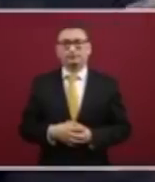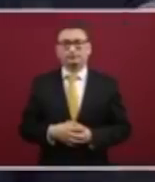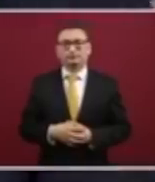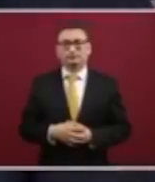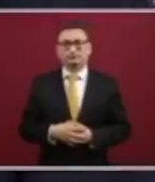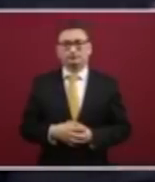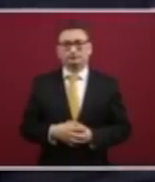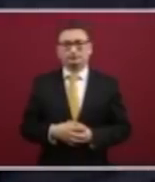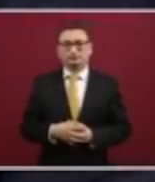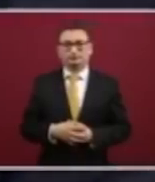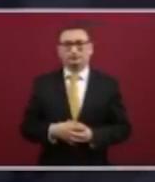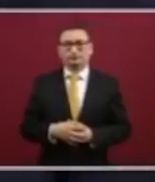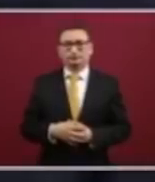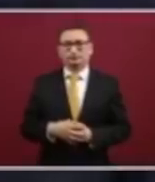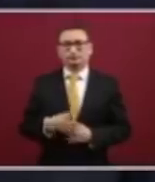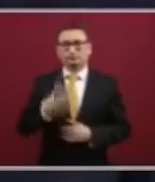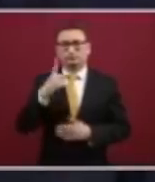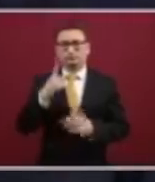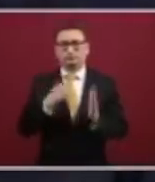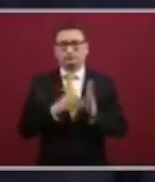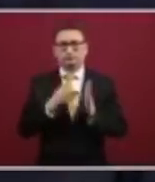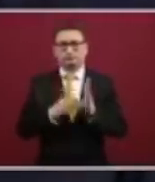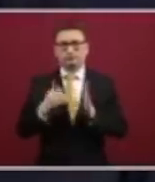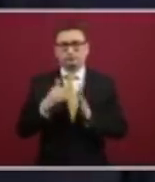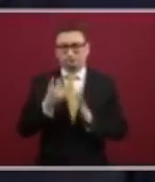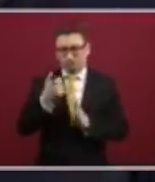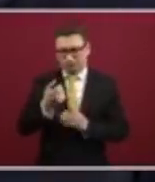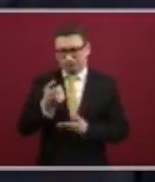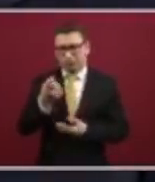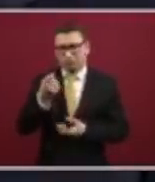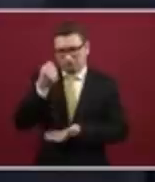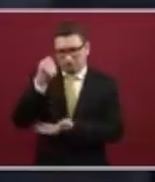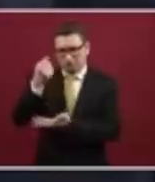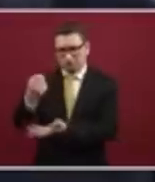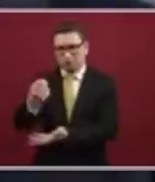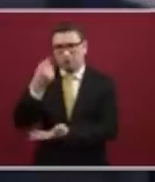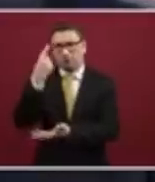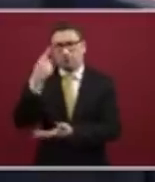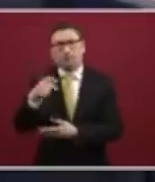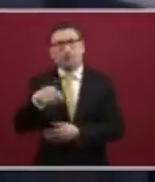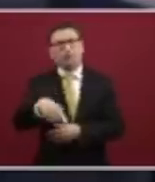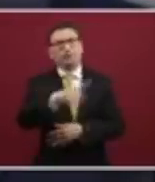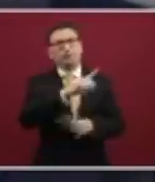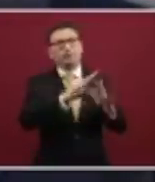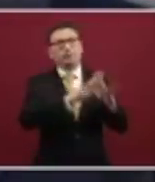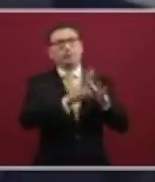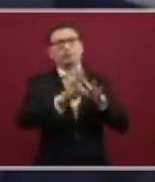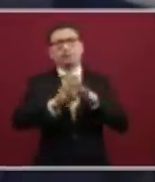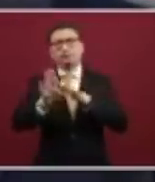que recibió 1,000 millones de pesos para apoyar a migrantes.